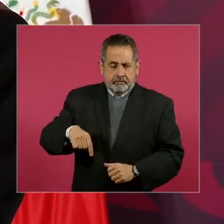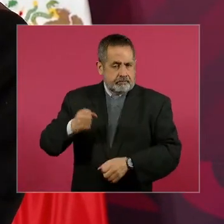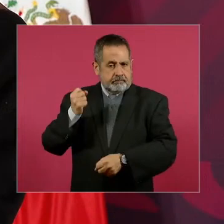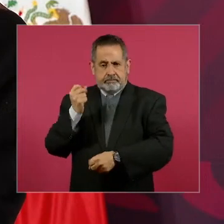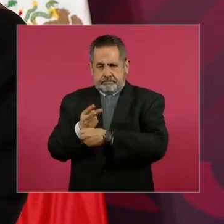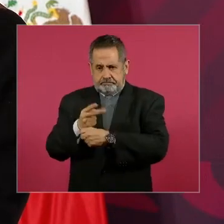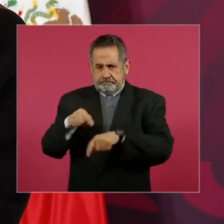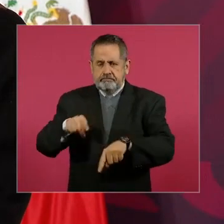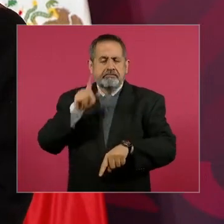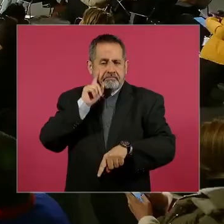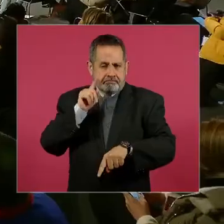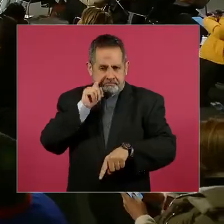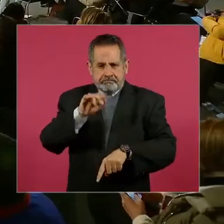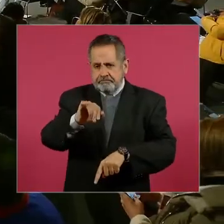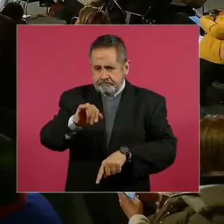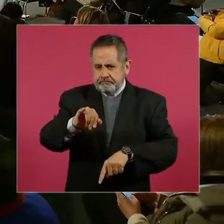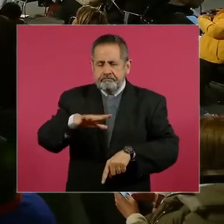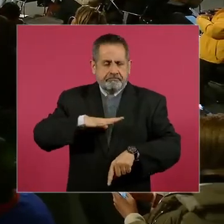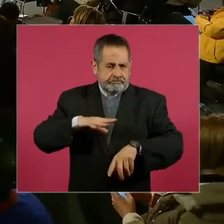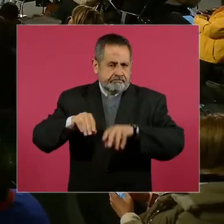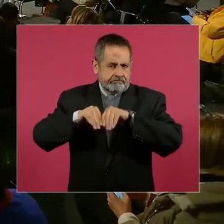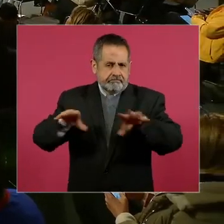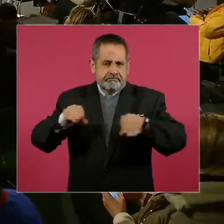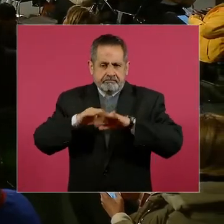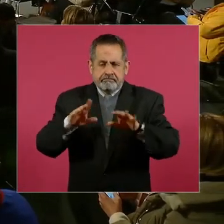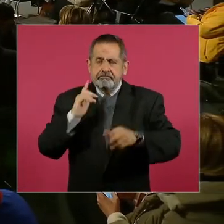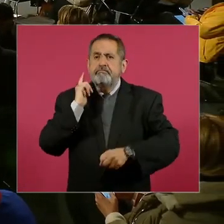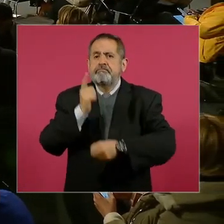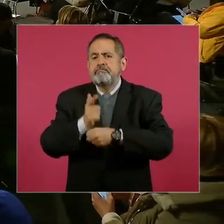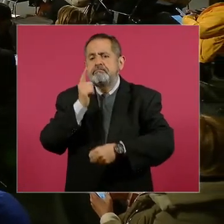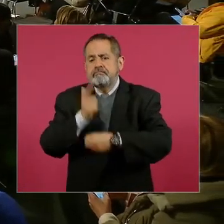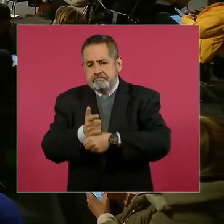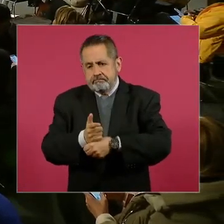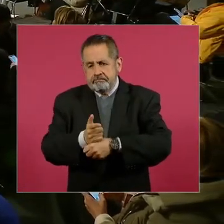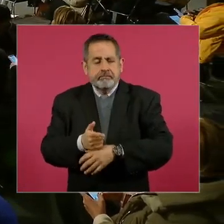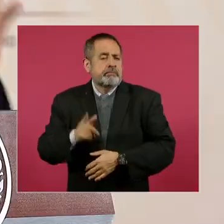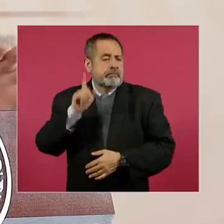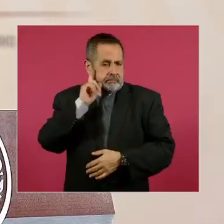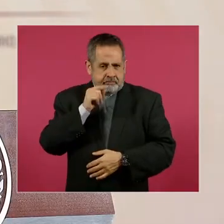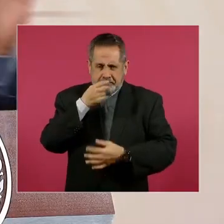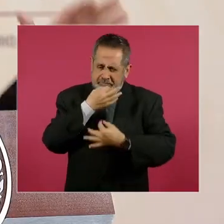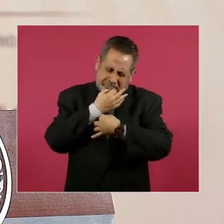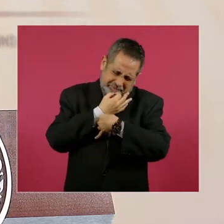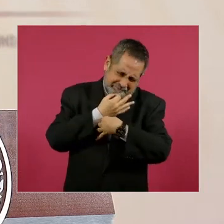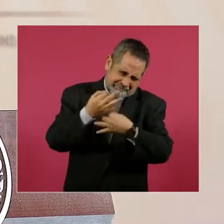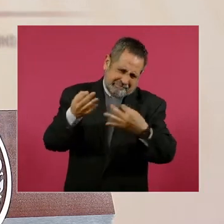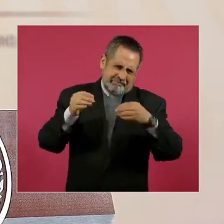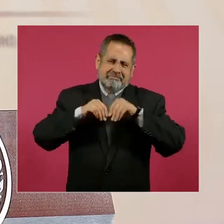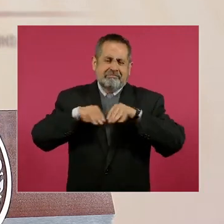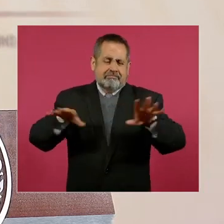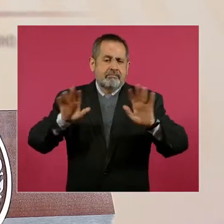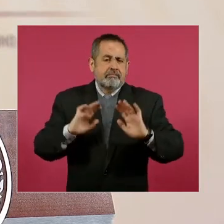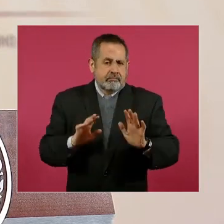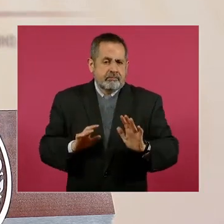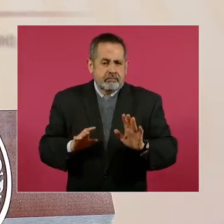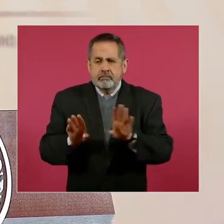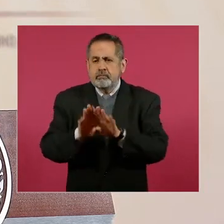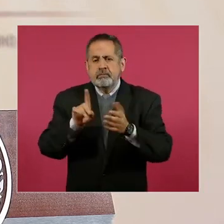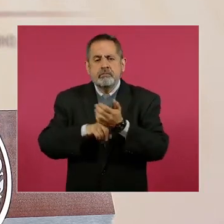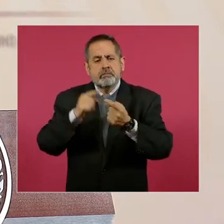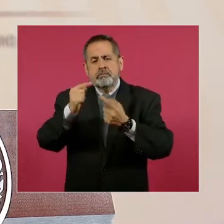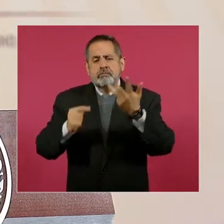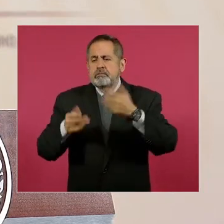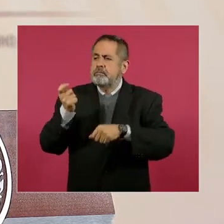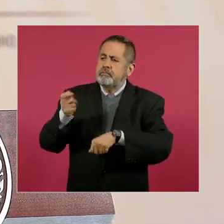temprano sí la gente se entera más. Entonces, que se dé toda la información, toda, acerca de la